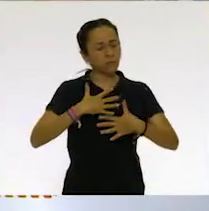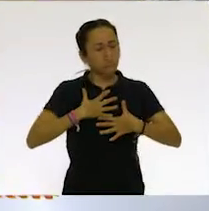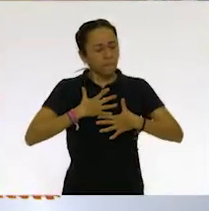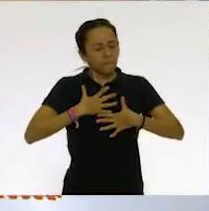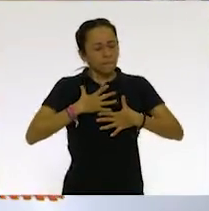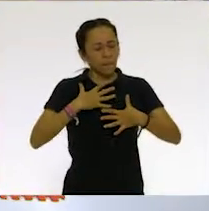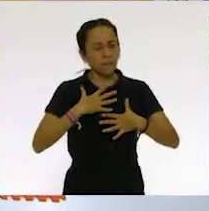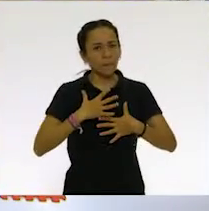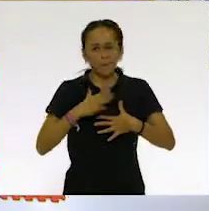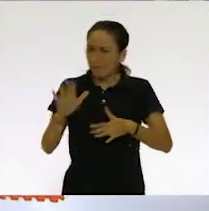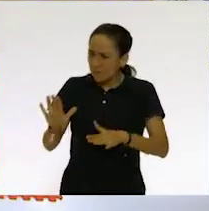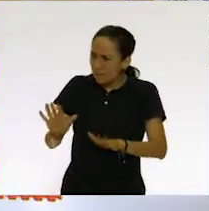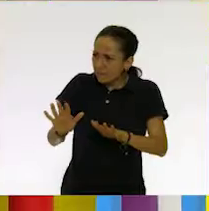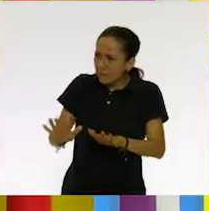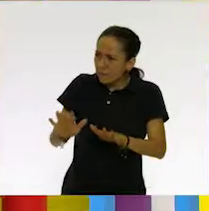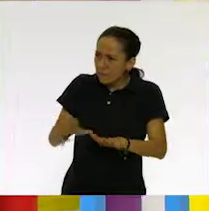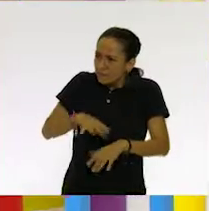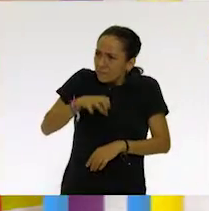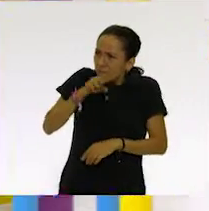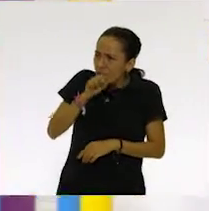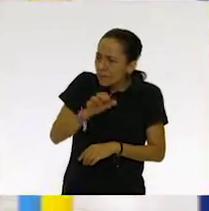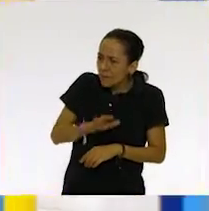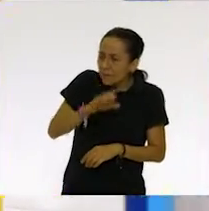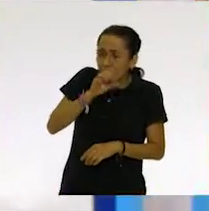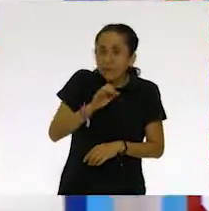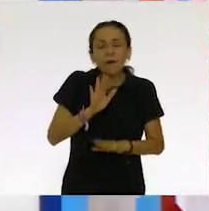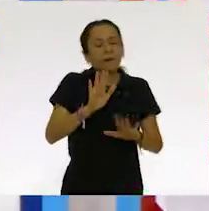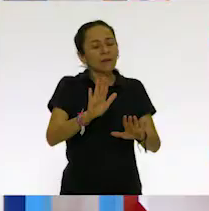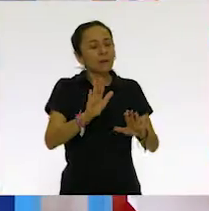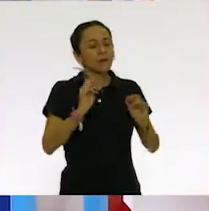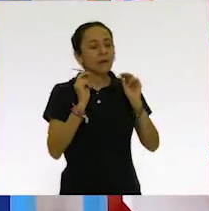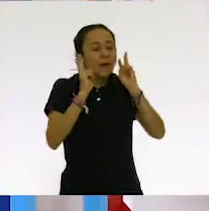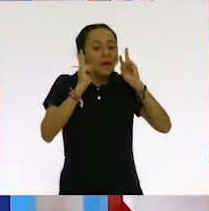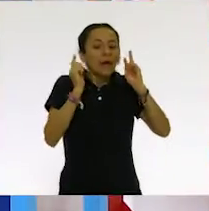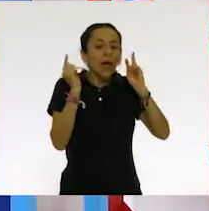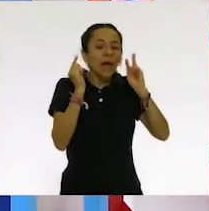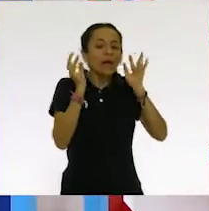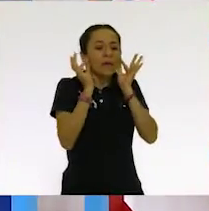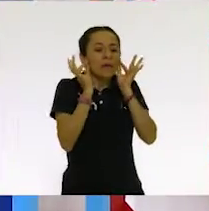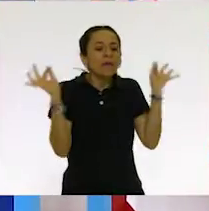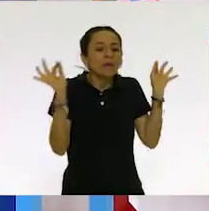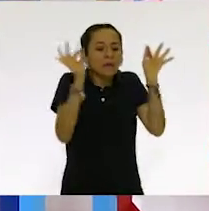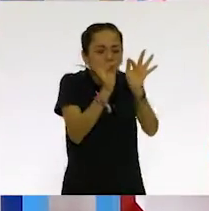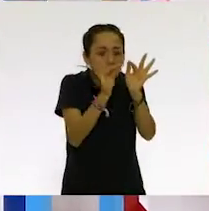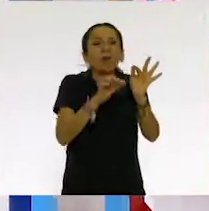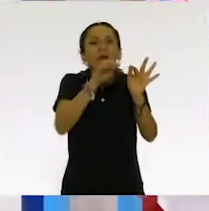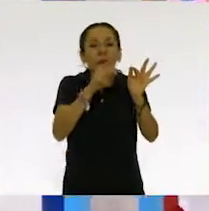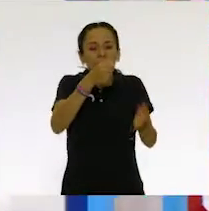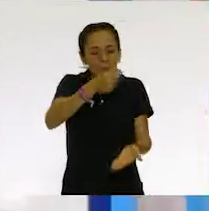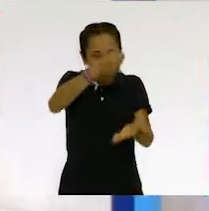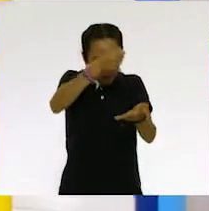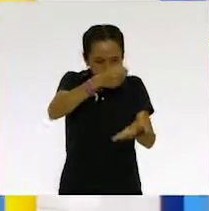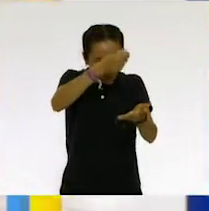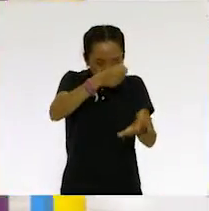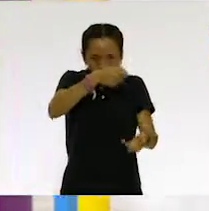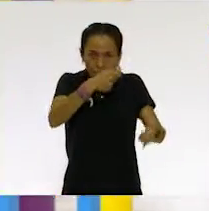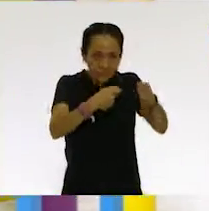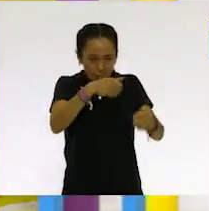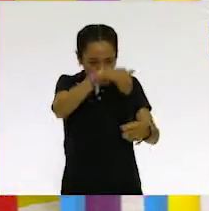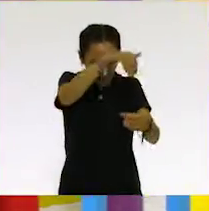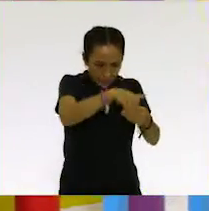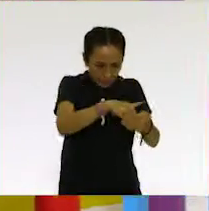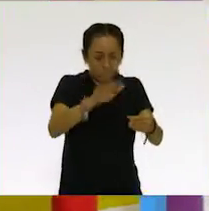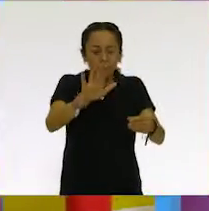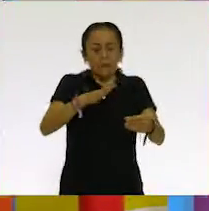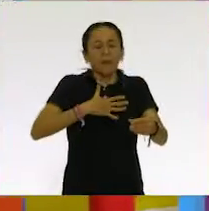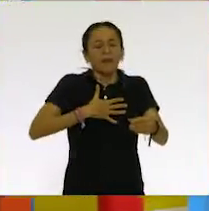también mi cubrebocas y tomándolo de la parte exterior, lo guardo en mi bolsita. Y ahora sí, respiro un poco mejor,